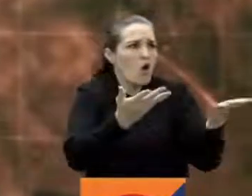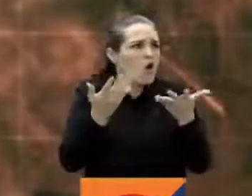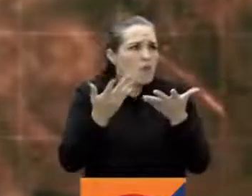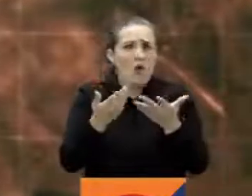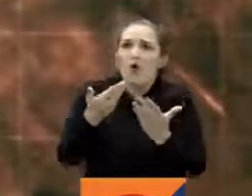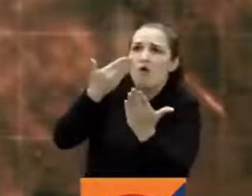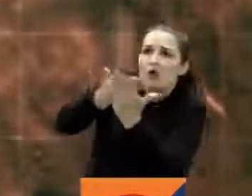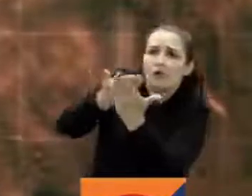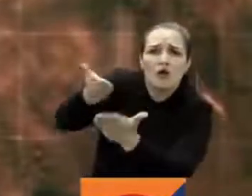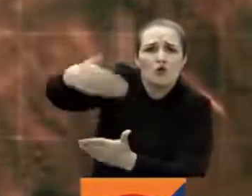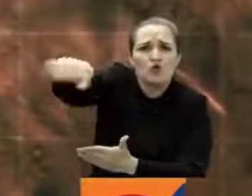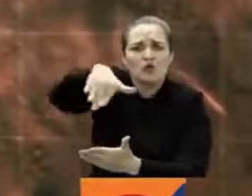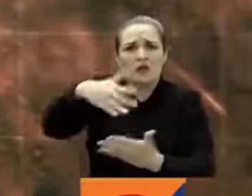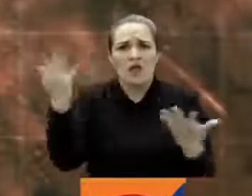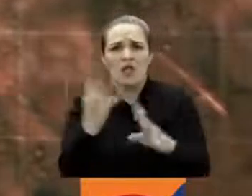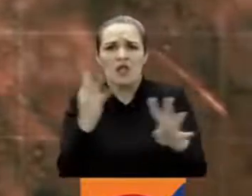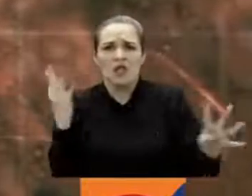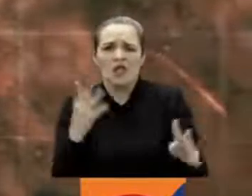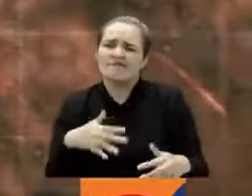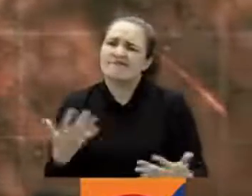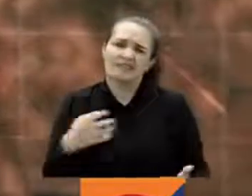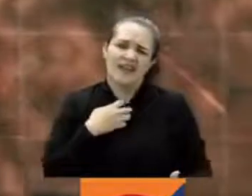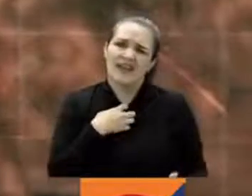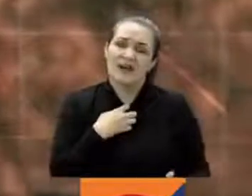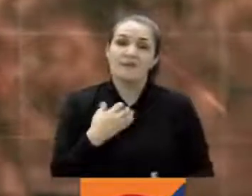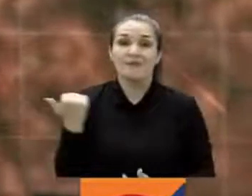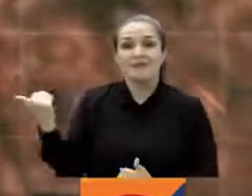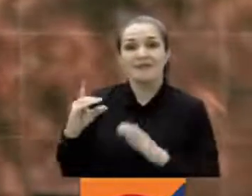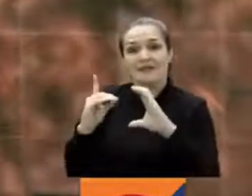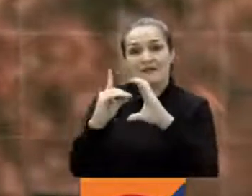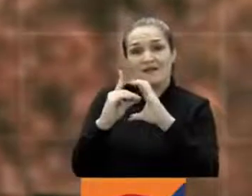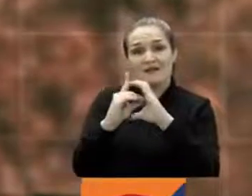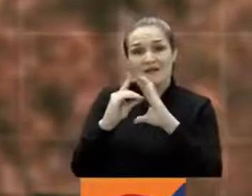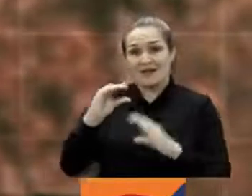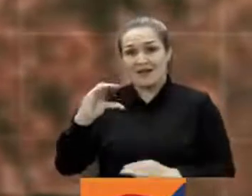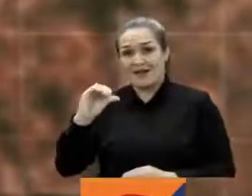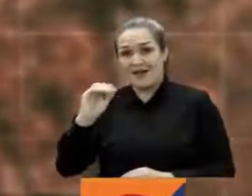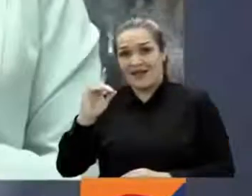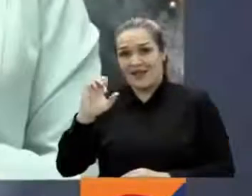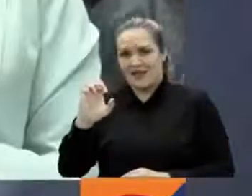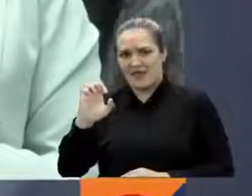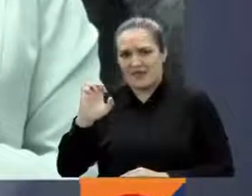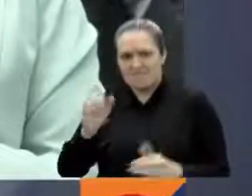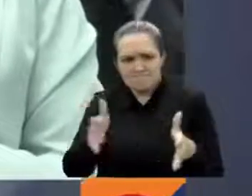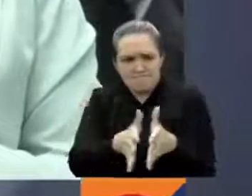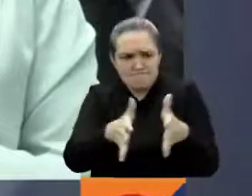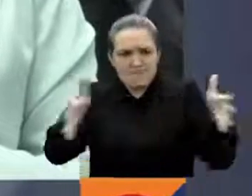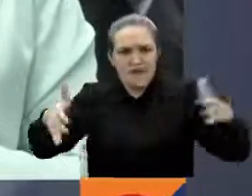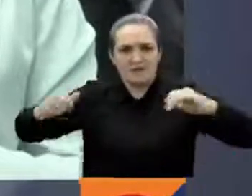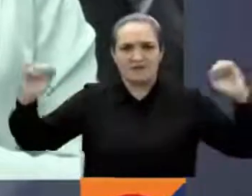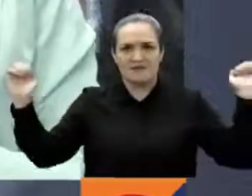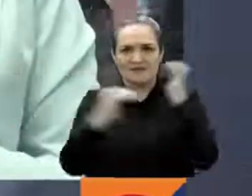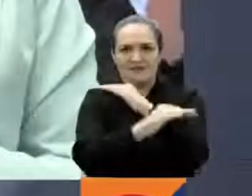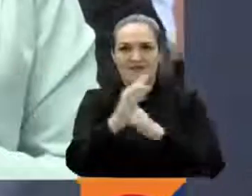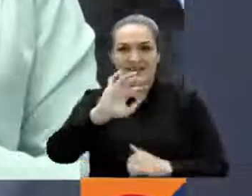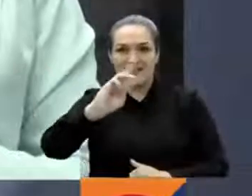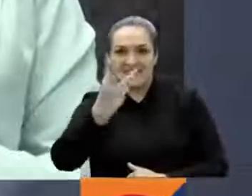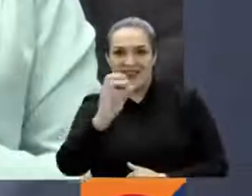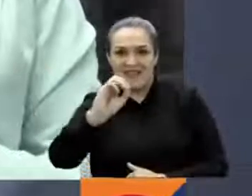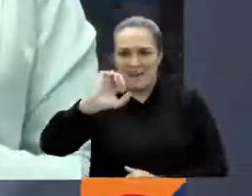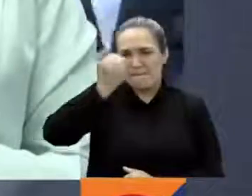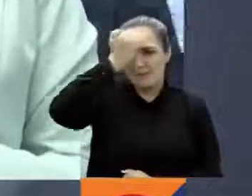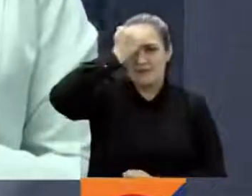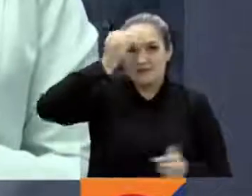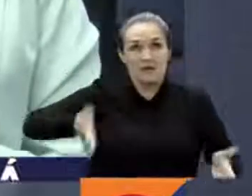periodista Katy Sánchez se encuentra en el supermercado de la carrera 30, uno de los puntos más afluentes de contribuyentes. Katy,